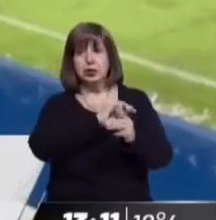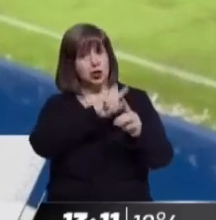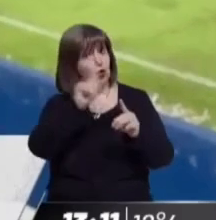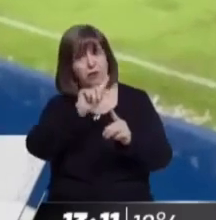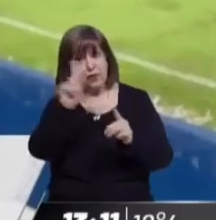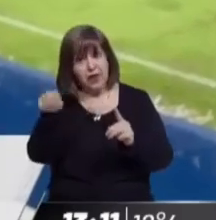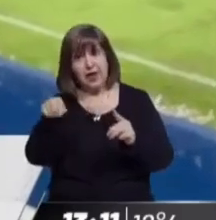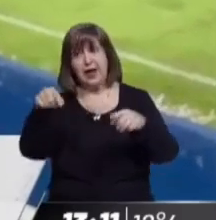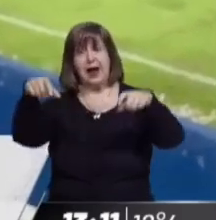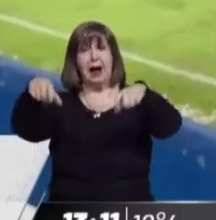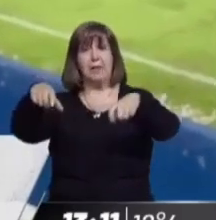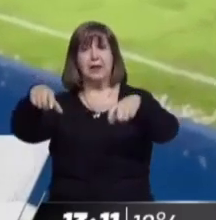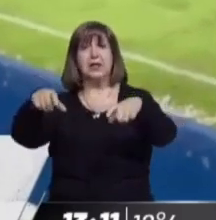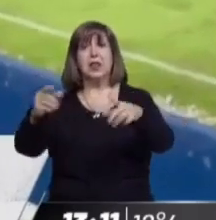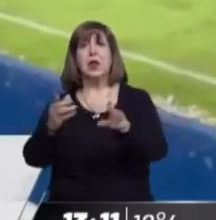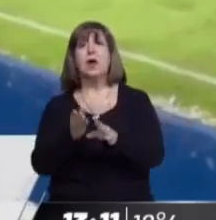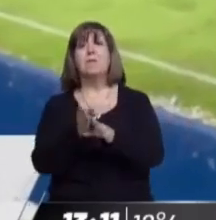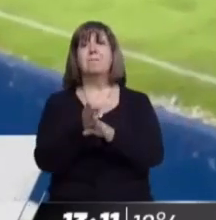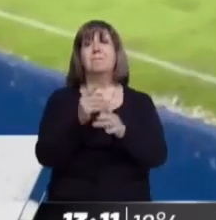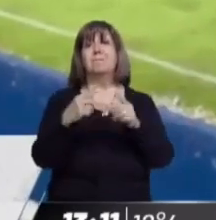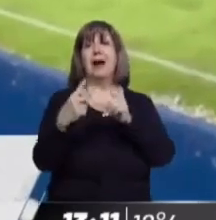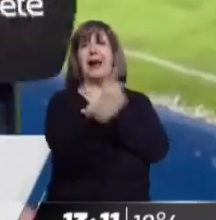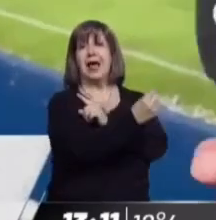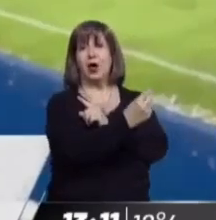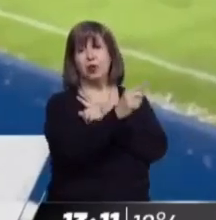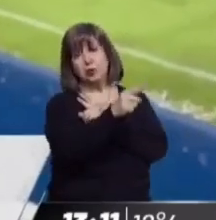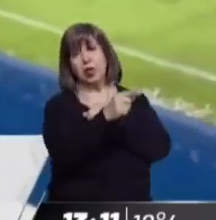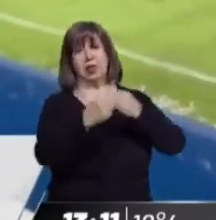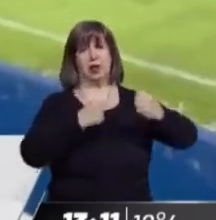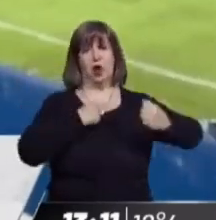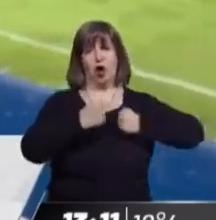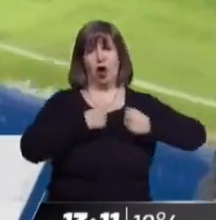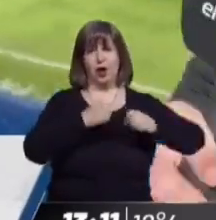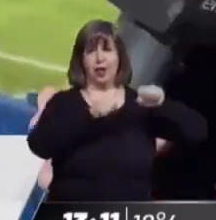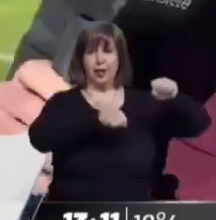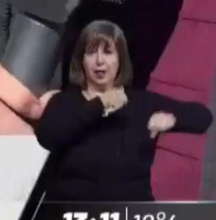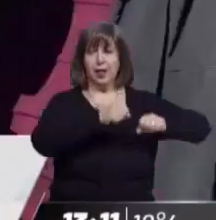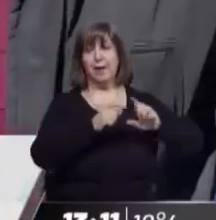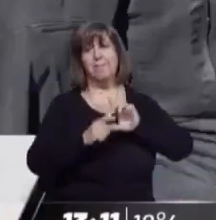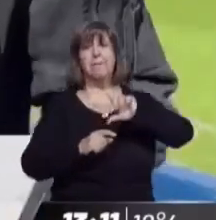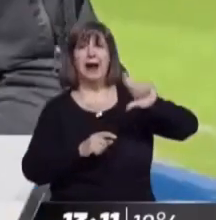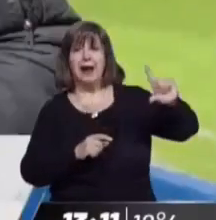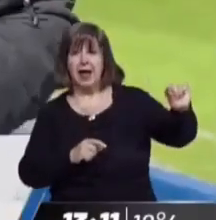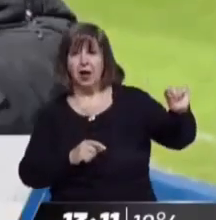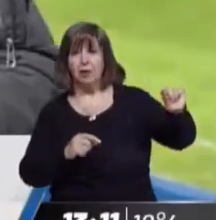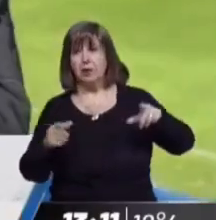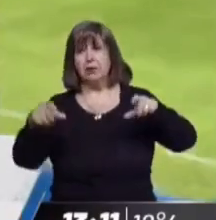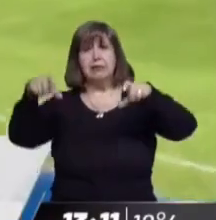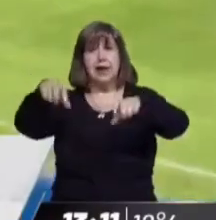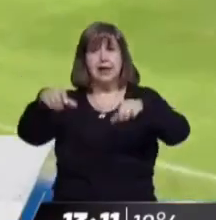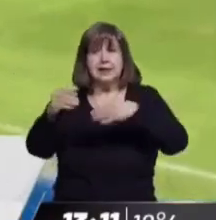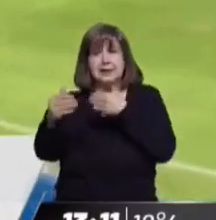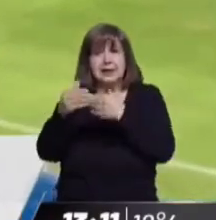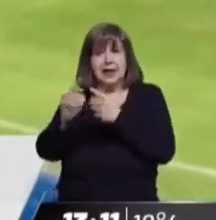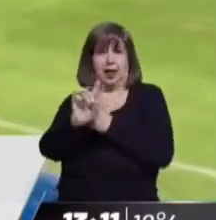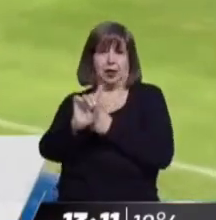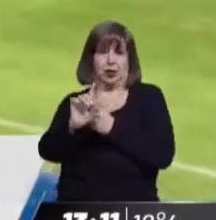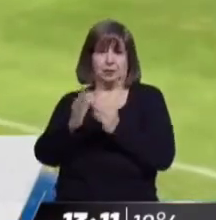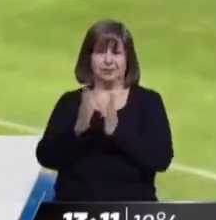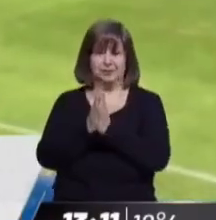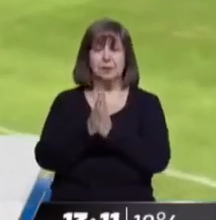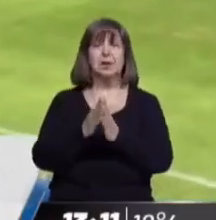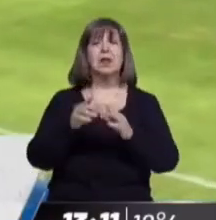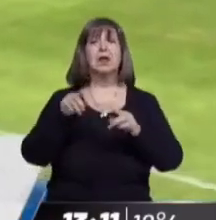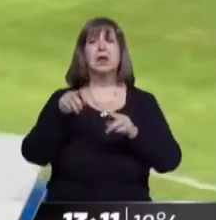va a haber mucha circulación de gente y va a haber un operativo fuerte la última que te agradecemos como siempre por por el tiempo Hernán horario de apertura